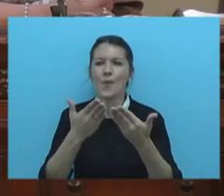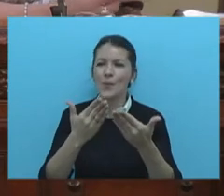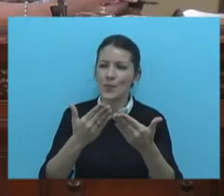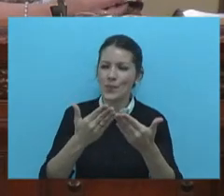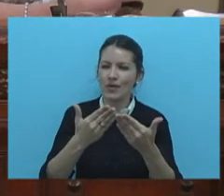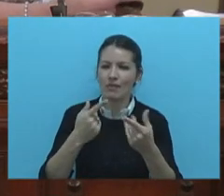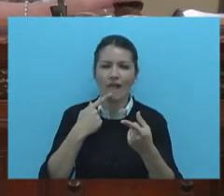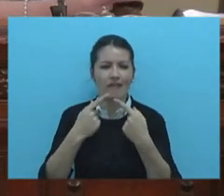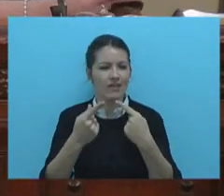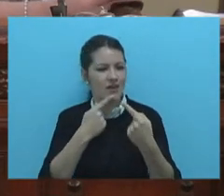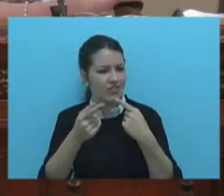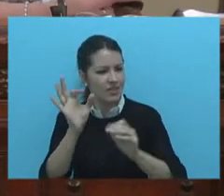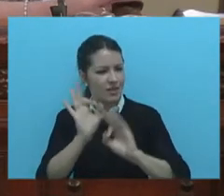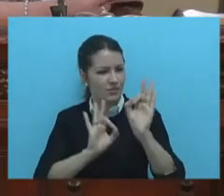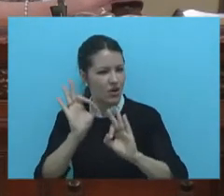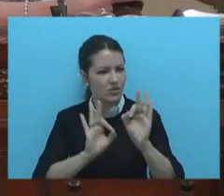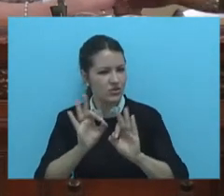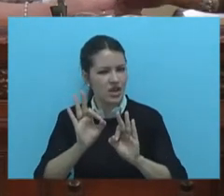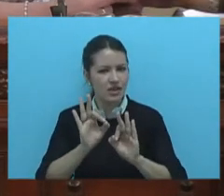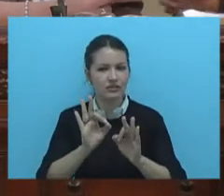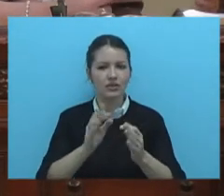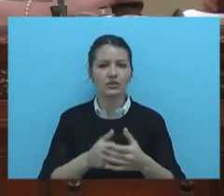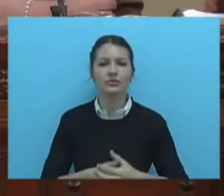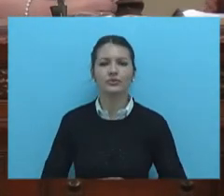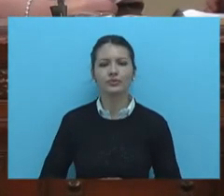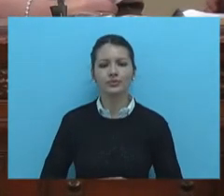proyectos que vamos a debatir.